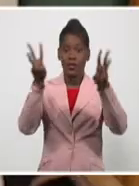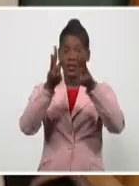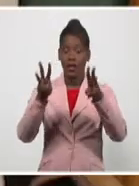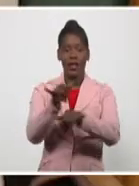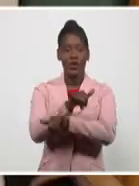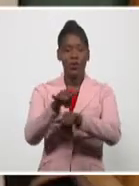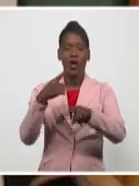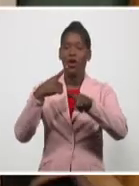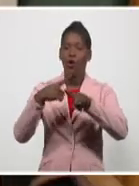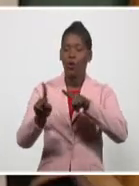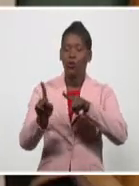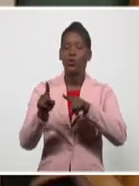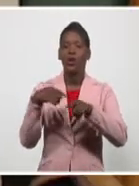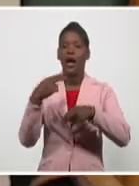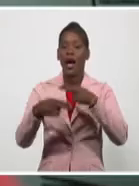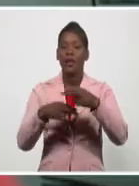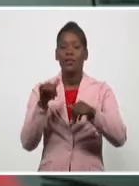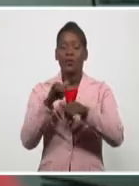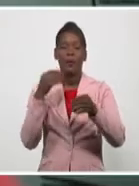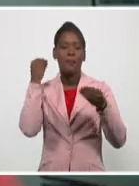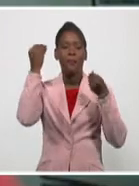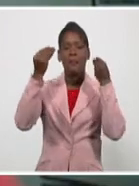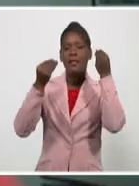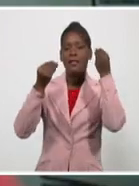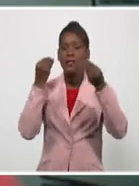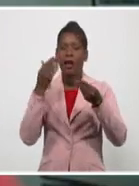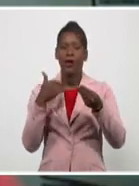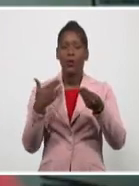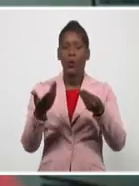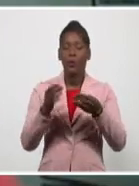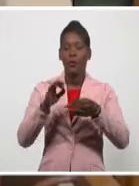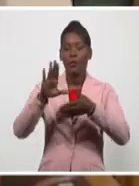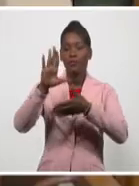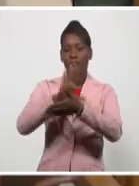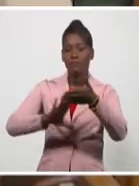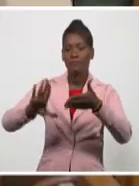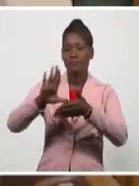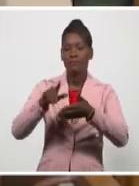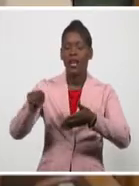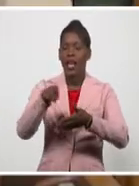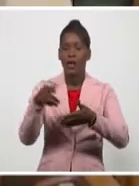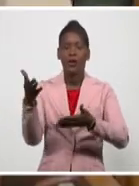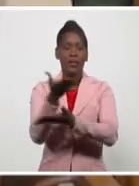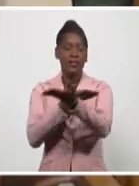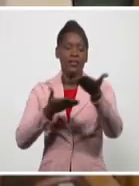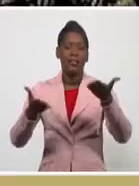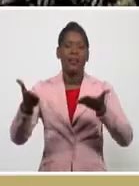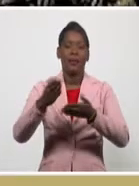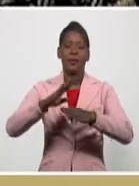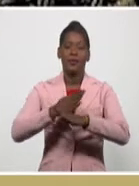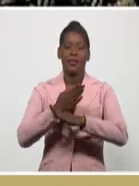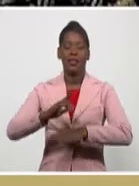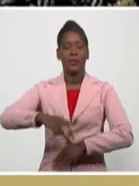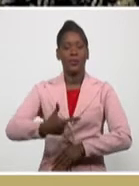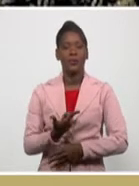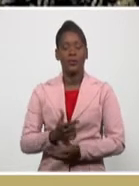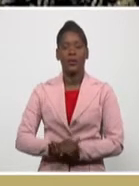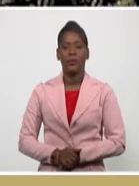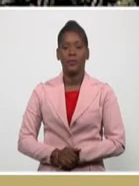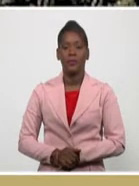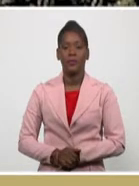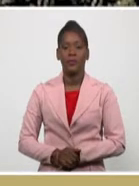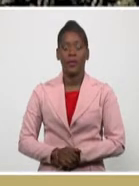Caribeño, Cultura de Resistencia ante la Hegemonía Estadounidense en el Caribe, Tradición y Posibilidades Emancipatorias. A inicios de